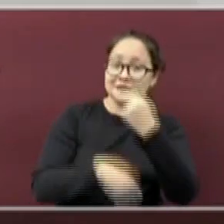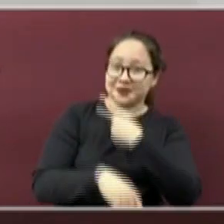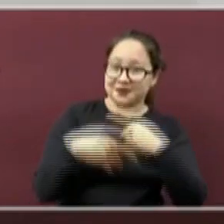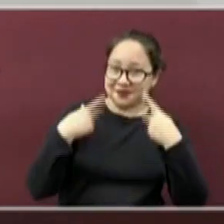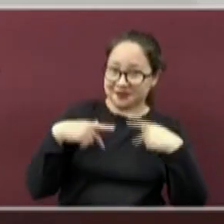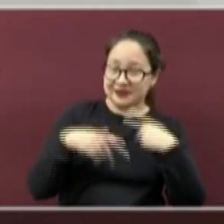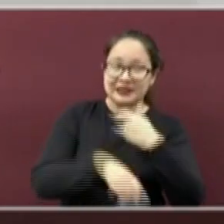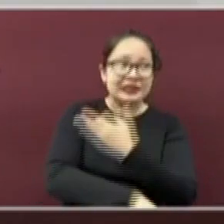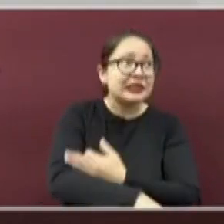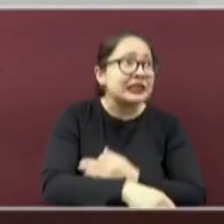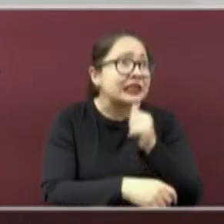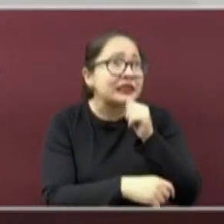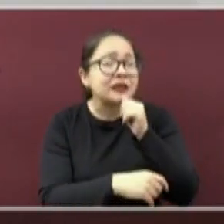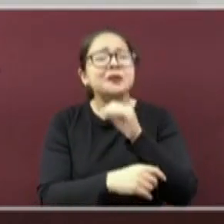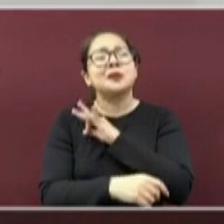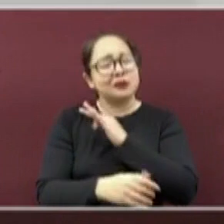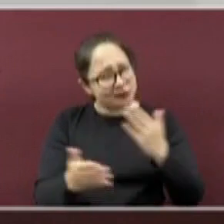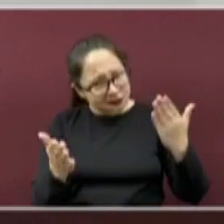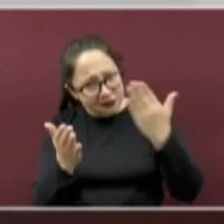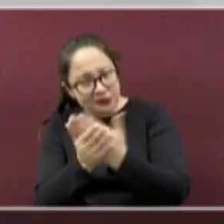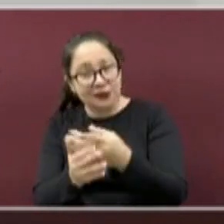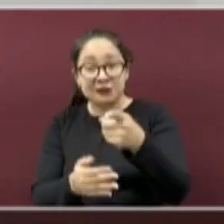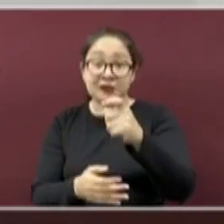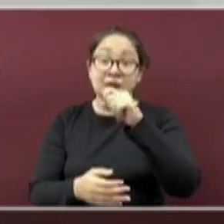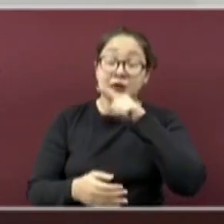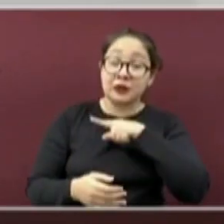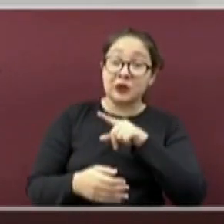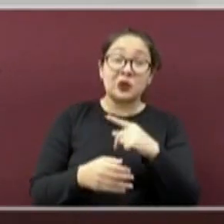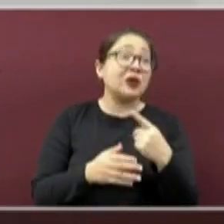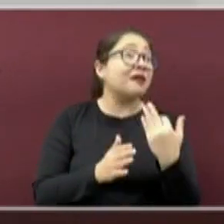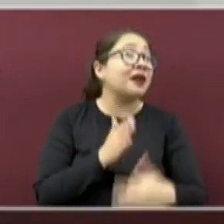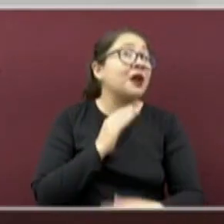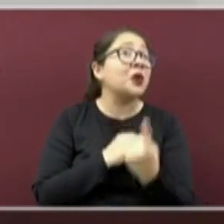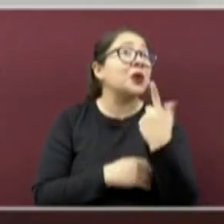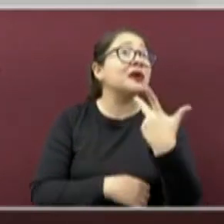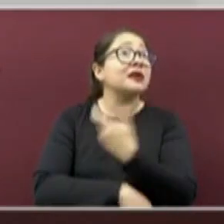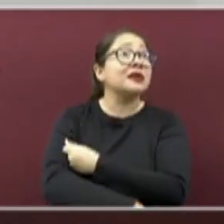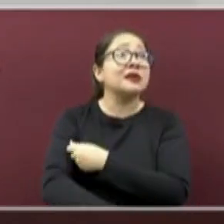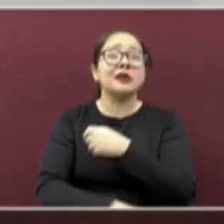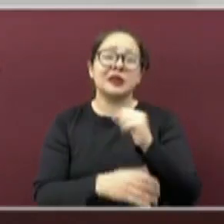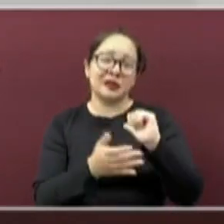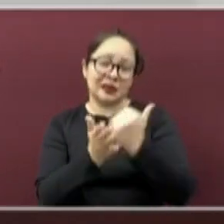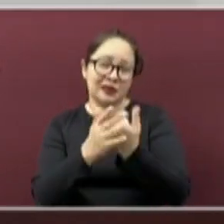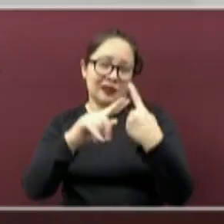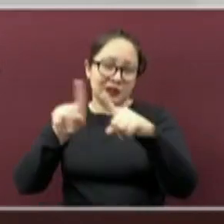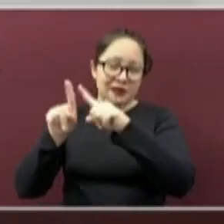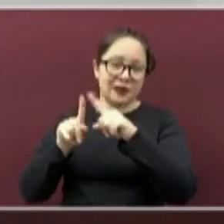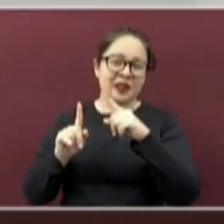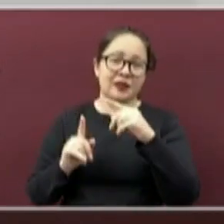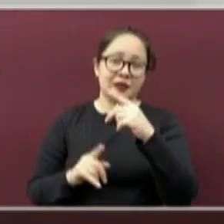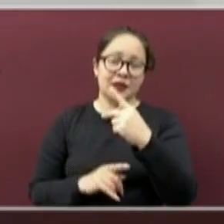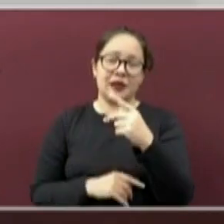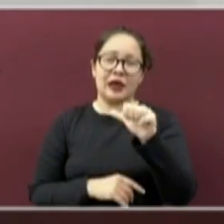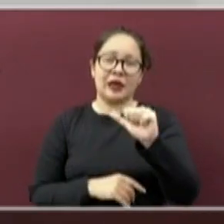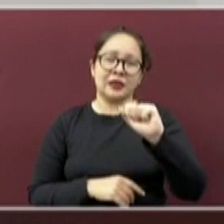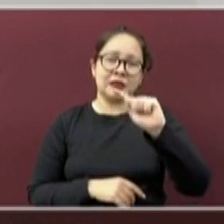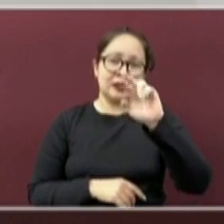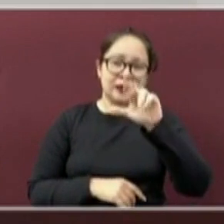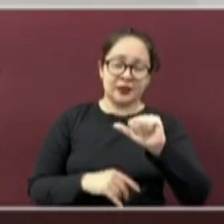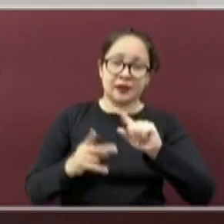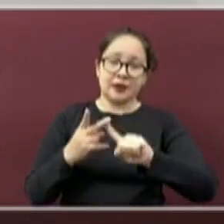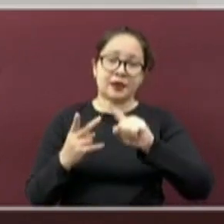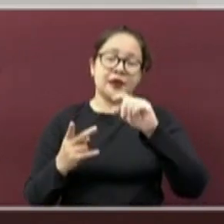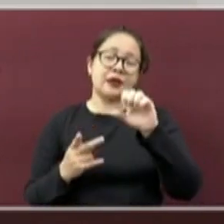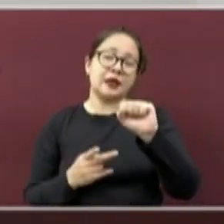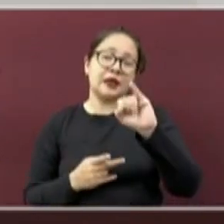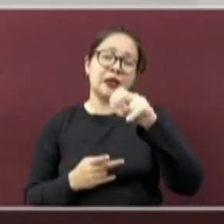no completó su esquema de 2 dosis de Sinovac o de AstraZeneca, acérquese a los puntos de vacunación. Se estará